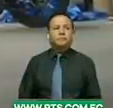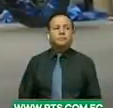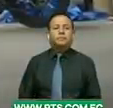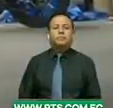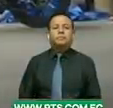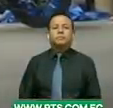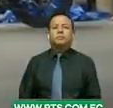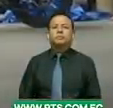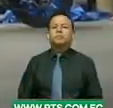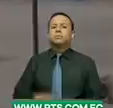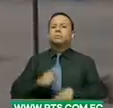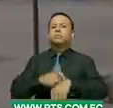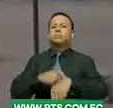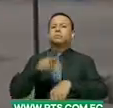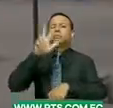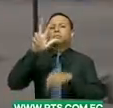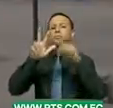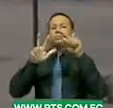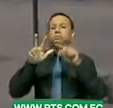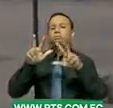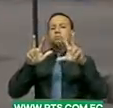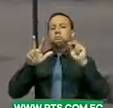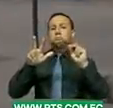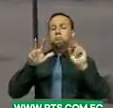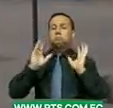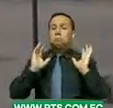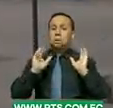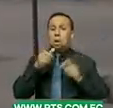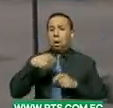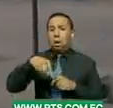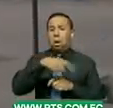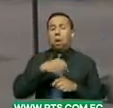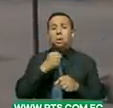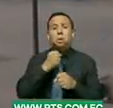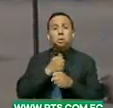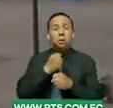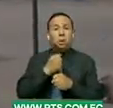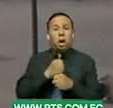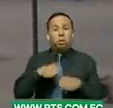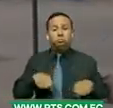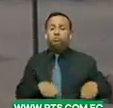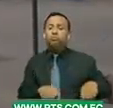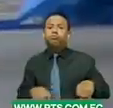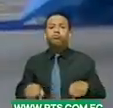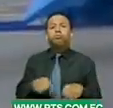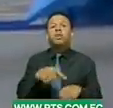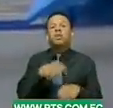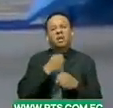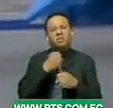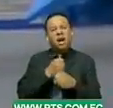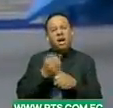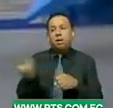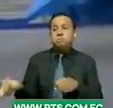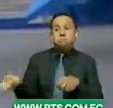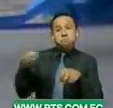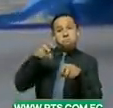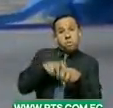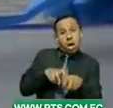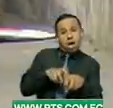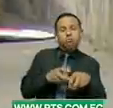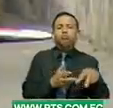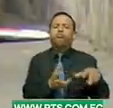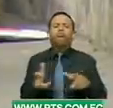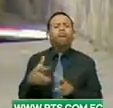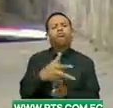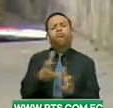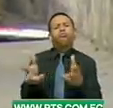Horas con 30 minutos y estaban junto a esa pared, con sus motos lineales. Los dos hombres brindaban el servicio de mototaxis en este sector y